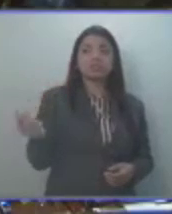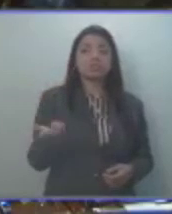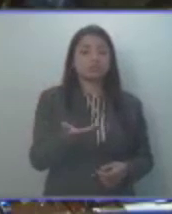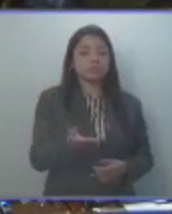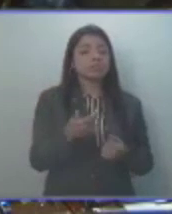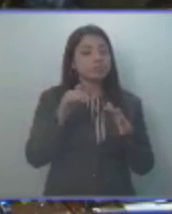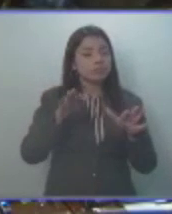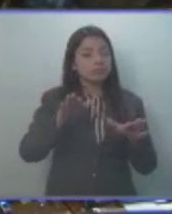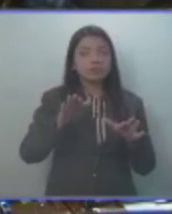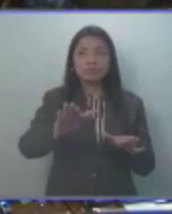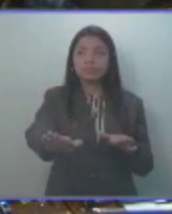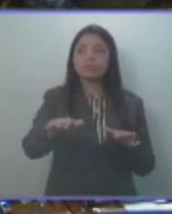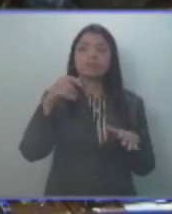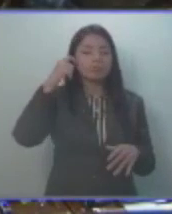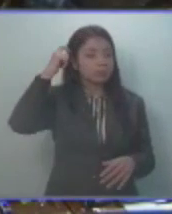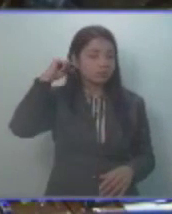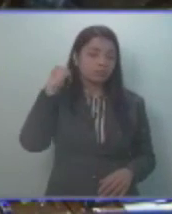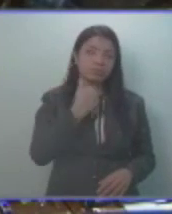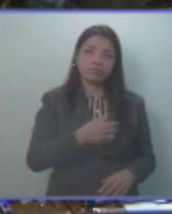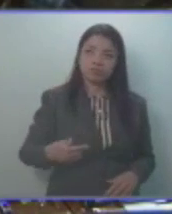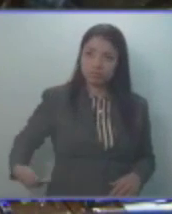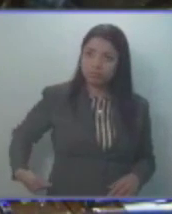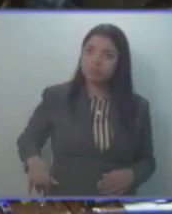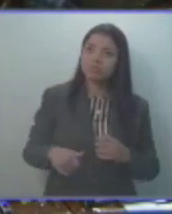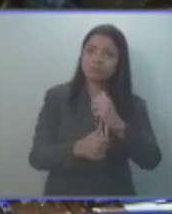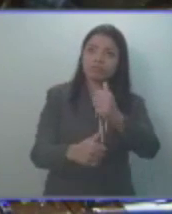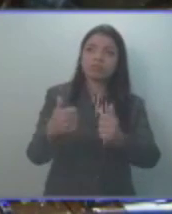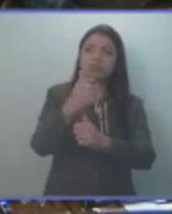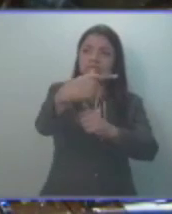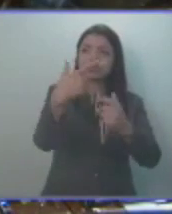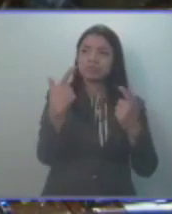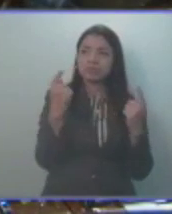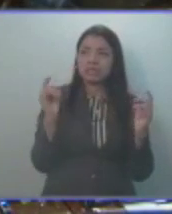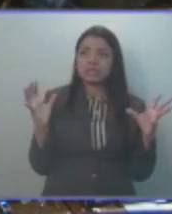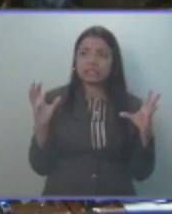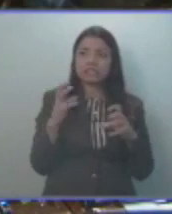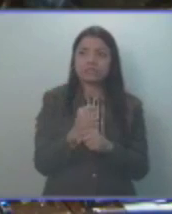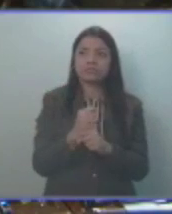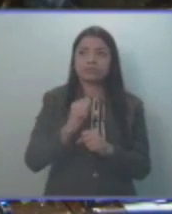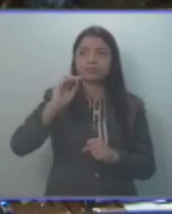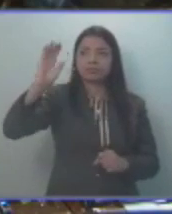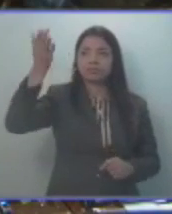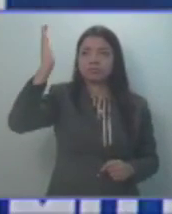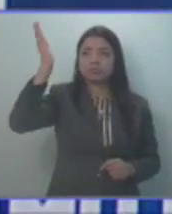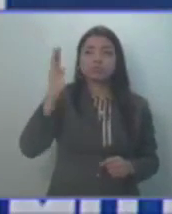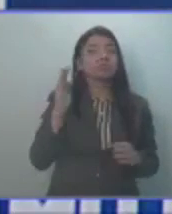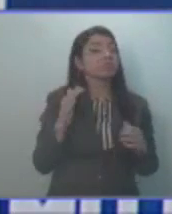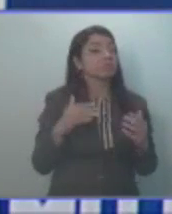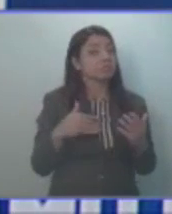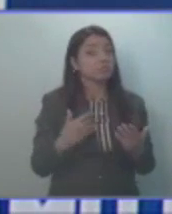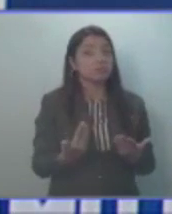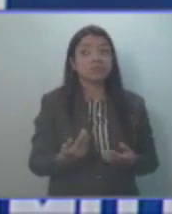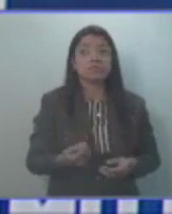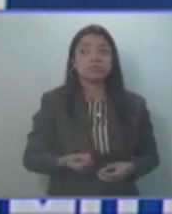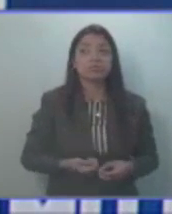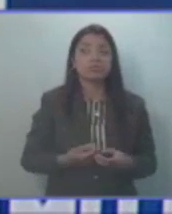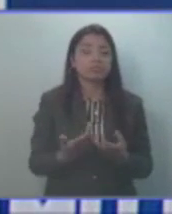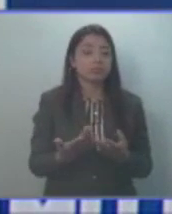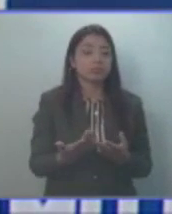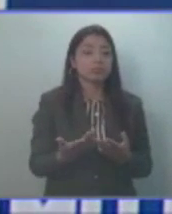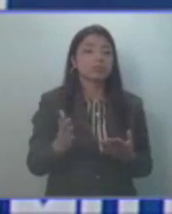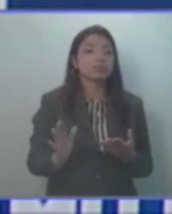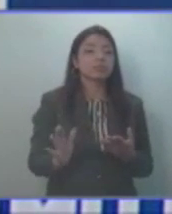gracias presidente en funciones yo voy a tratar de ser breve pero sin embargo me uno